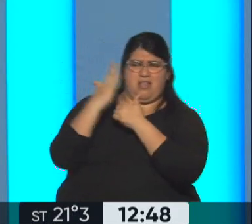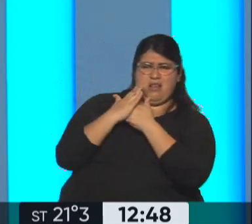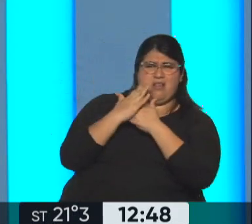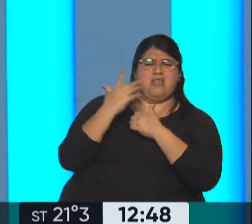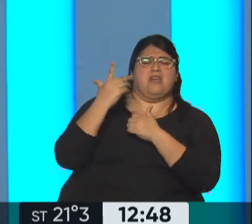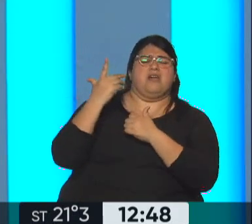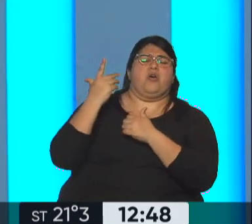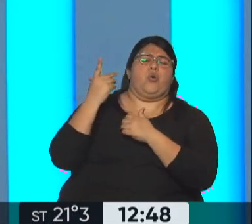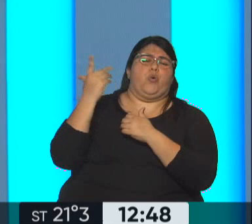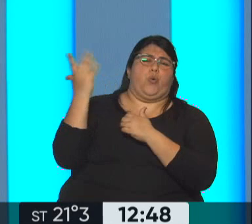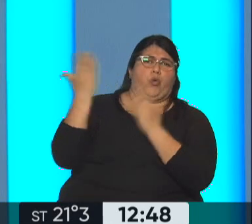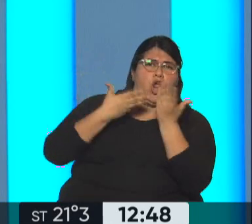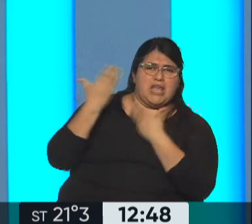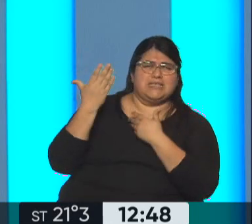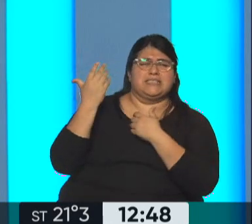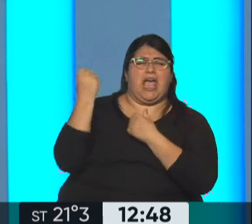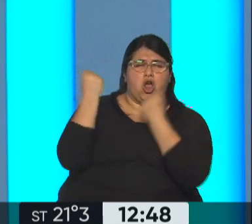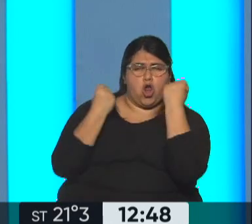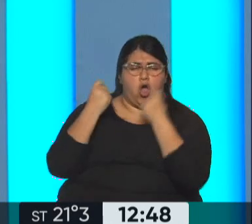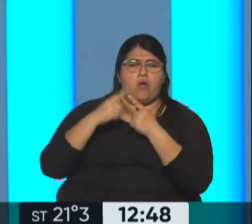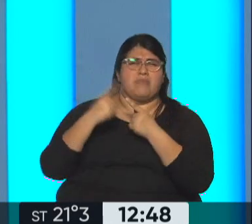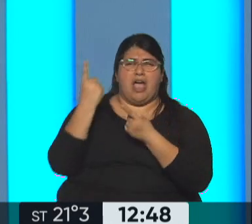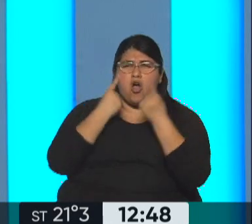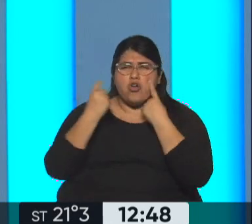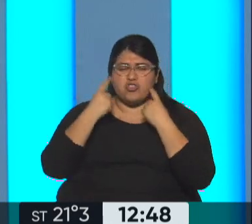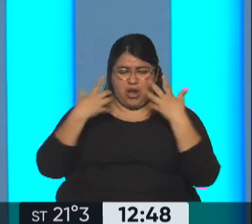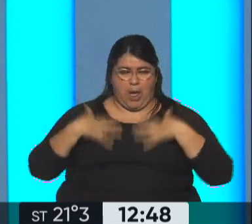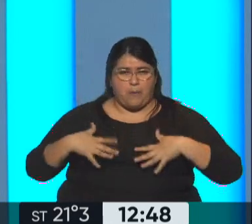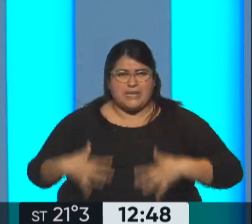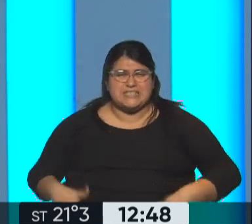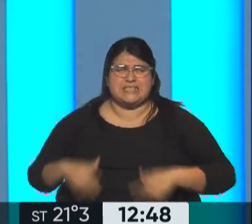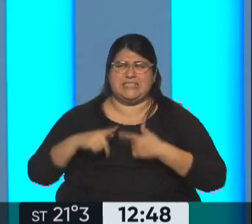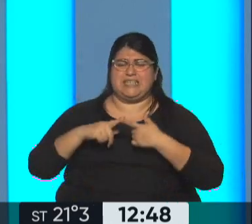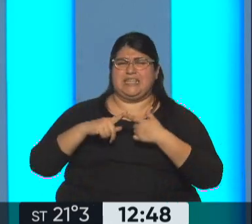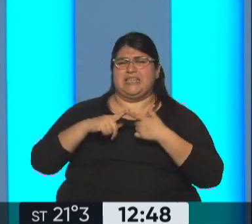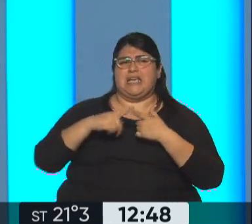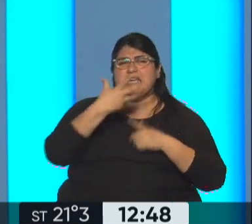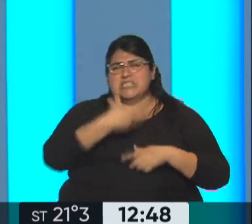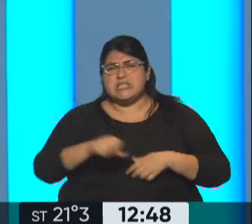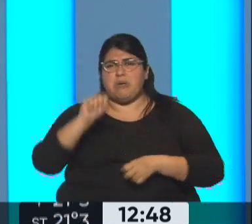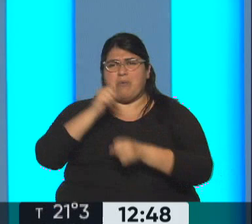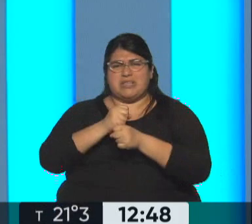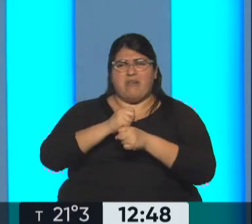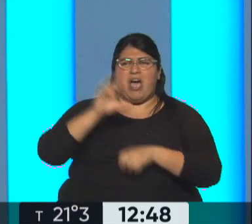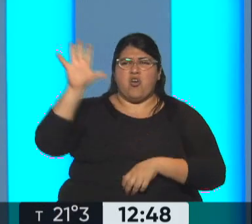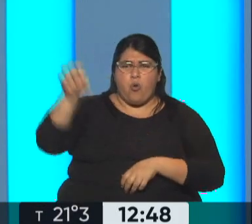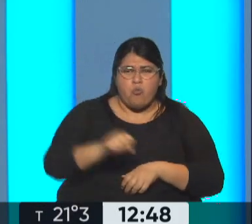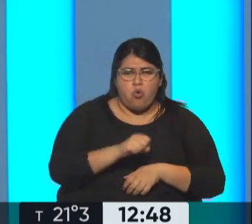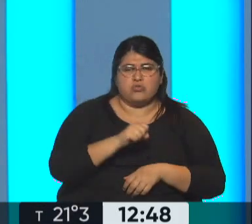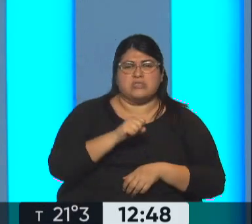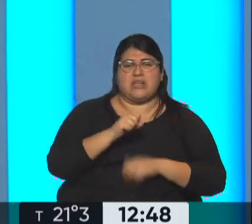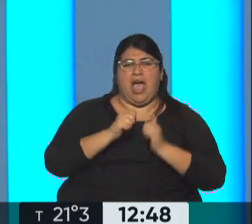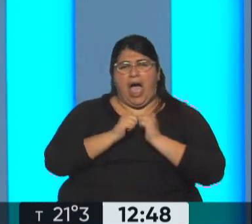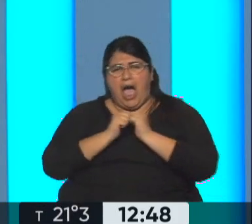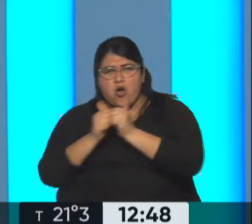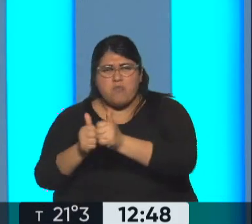sobre ella la violencia económica, le controlaba cómo vestirse, la llevaba al trabajo, la iba a buscar, la acompañaba hasta la cocina